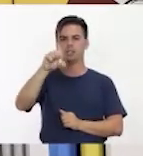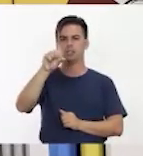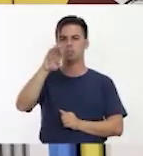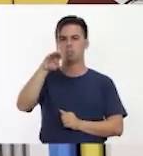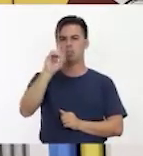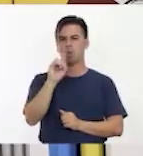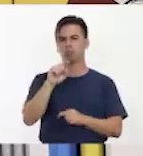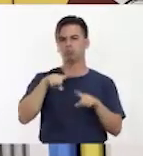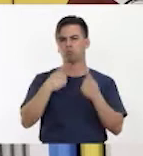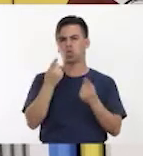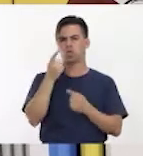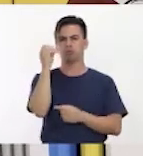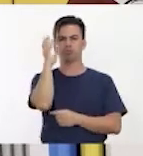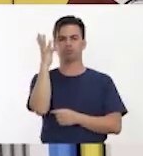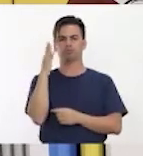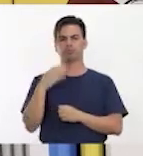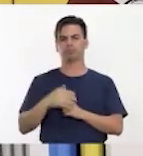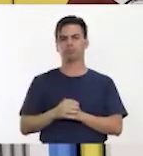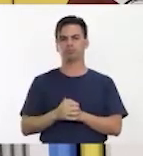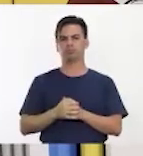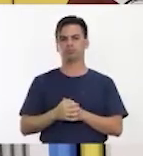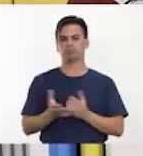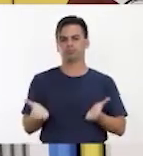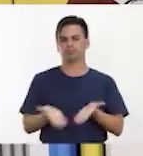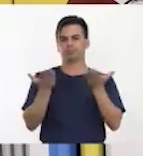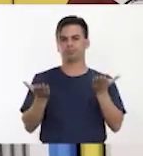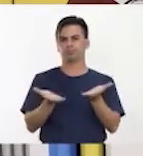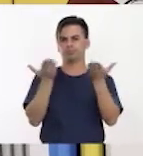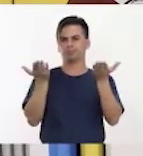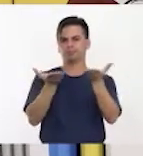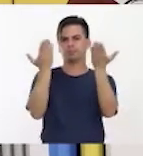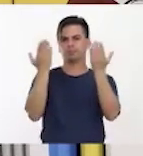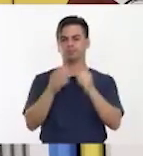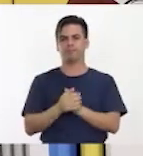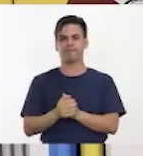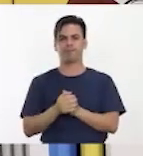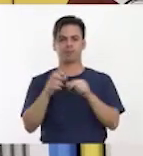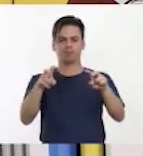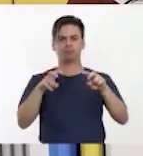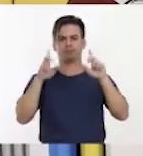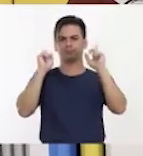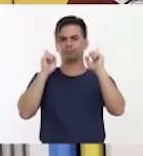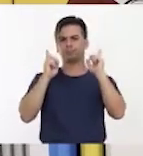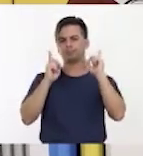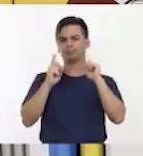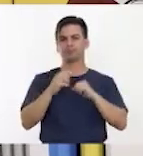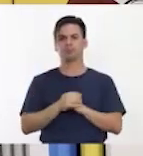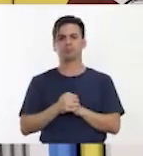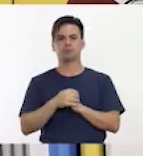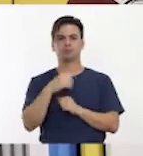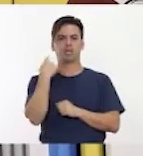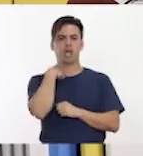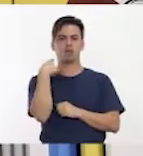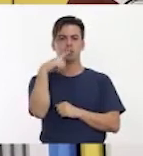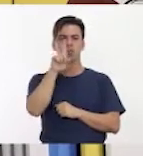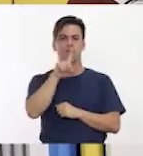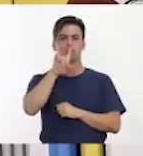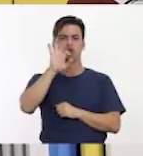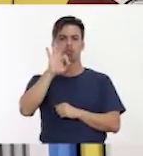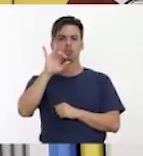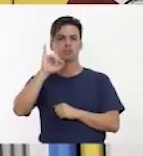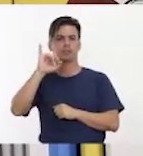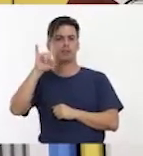la Conferencia Panamericana que se celebra en el año 1889 y va a ser el